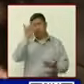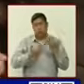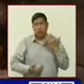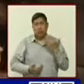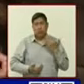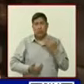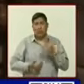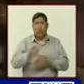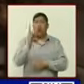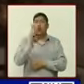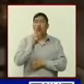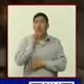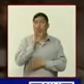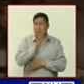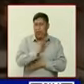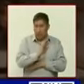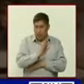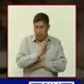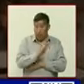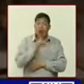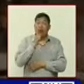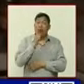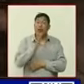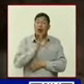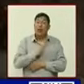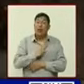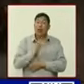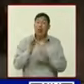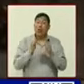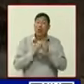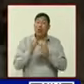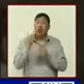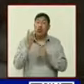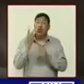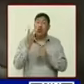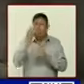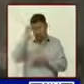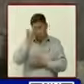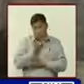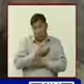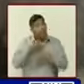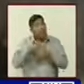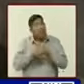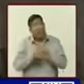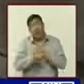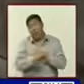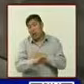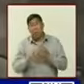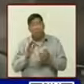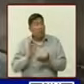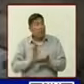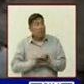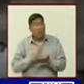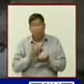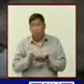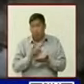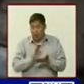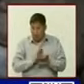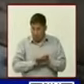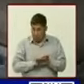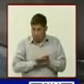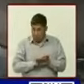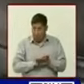Era cerca de la 1 de la tarde cuando doña Prudencia y 2 de sus hijos ingresaron a la cocina para comenzar a cocinar y